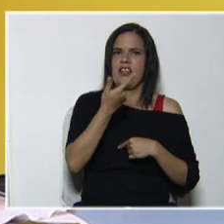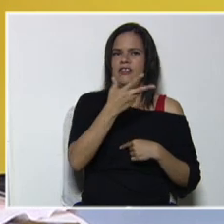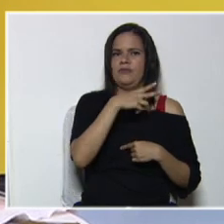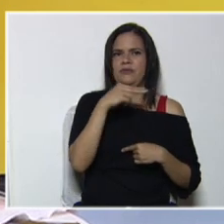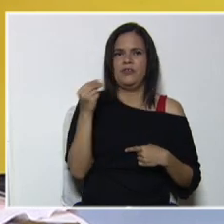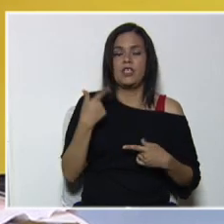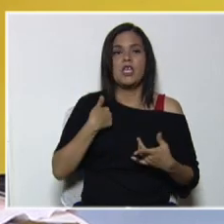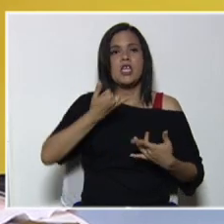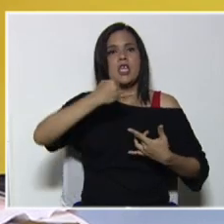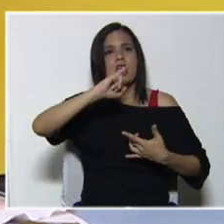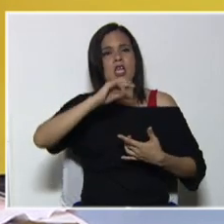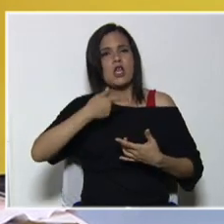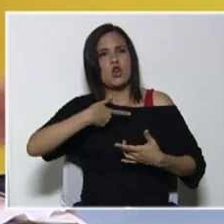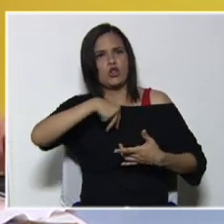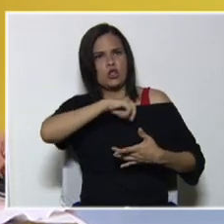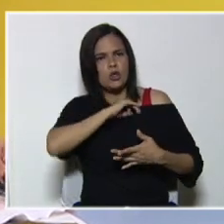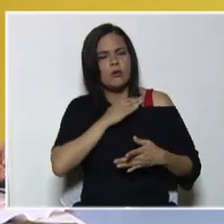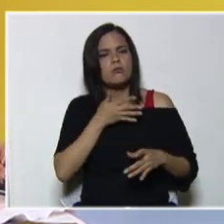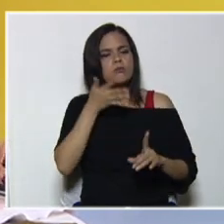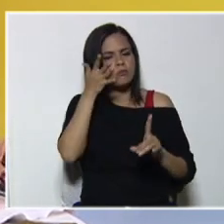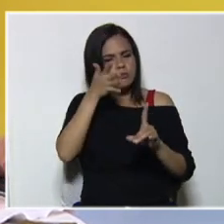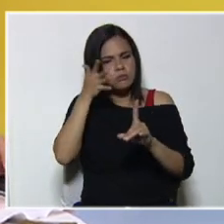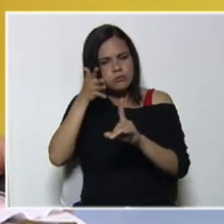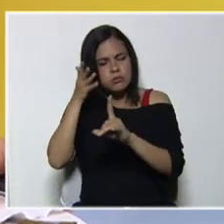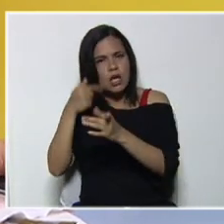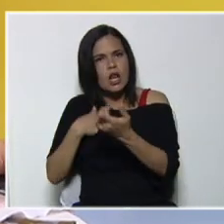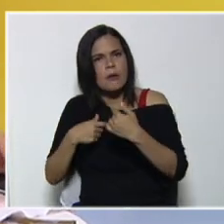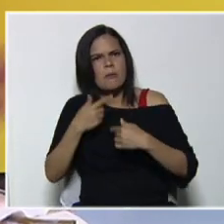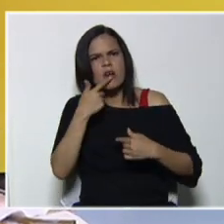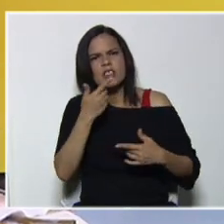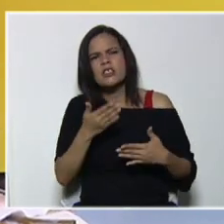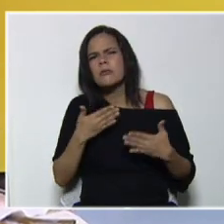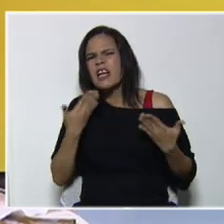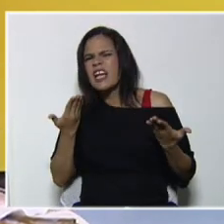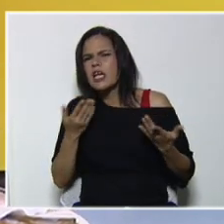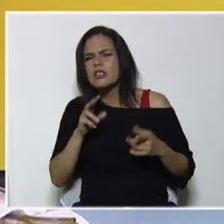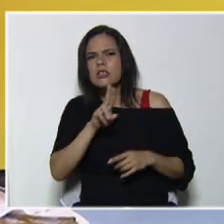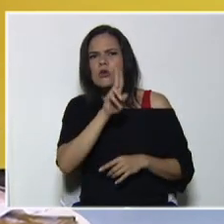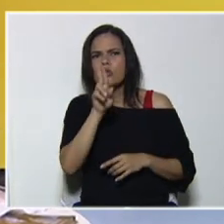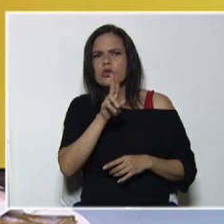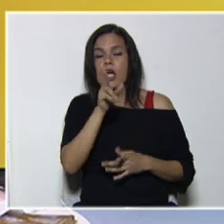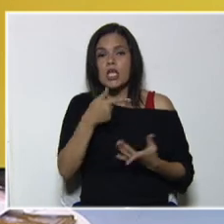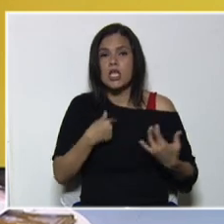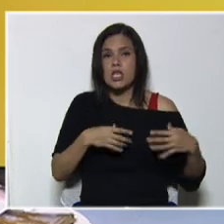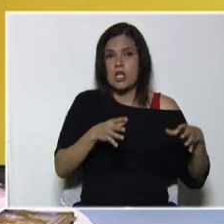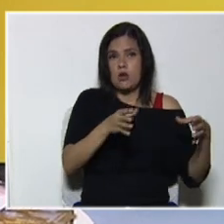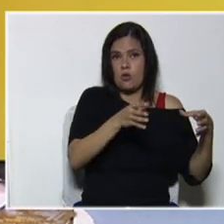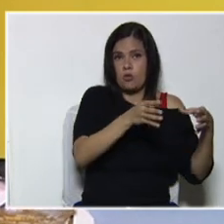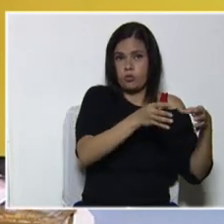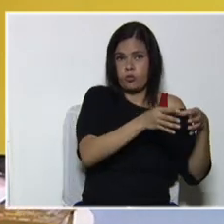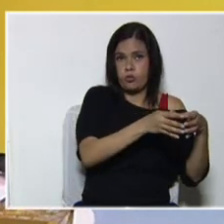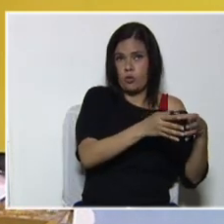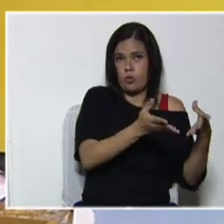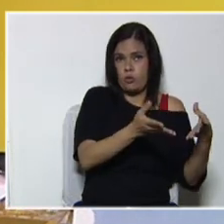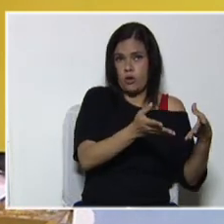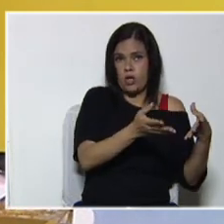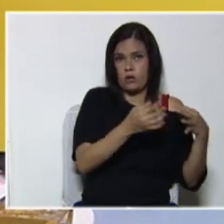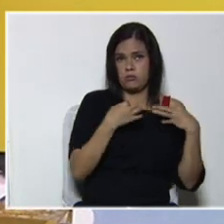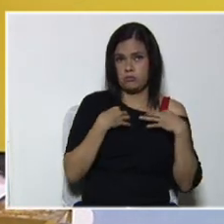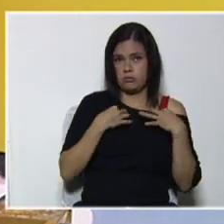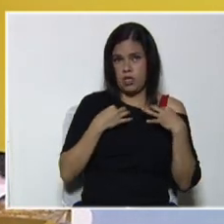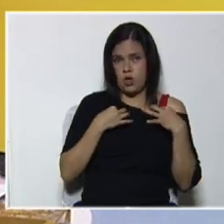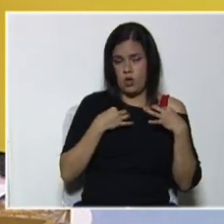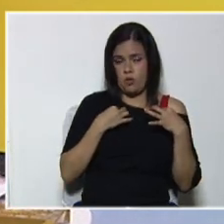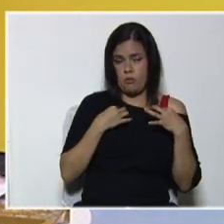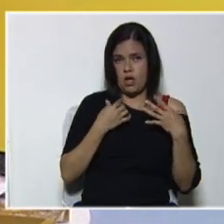Y allí nosotros lo vamos a orientar y le vamos a decir para qué sirve y que este grupo de vestimenta que